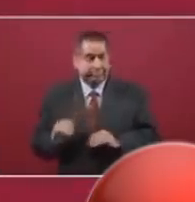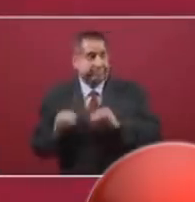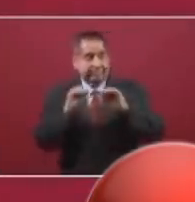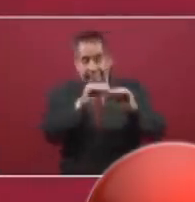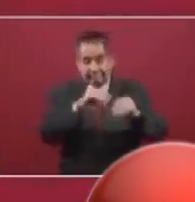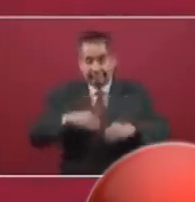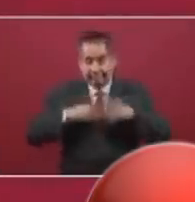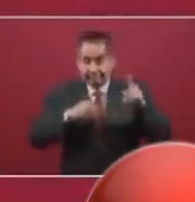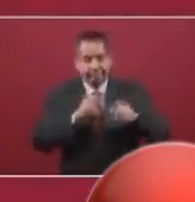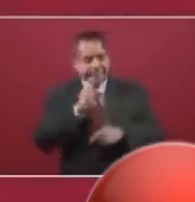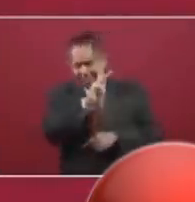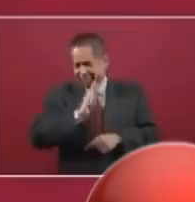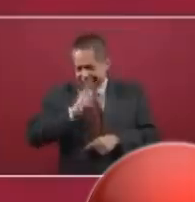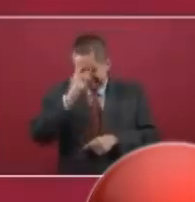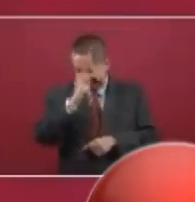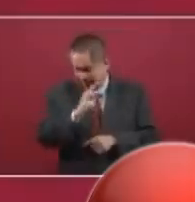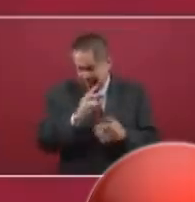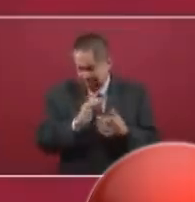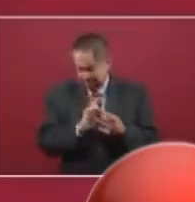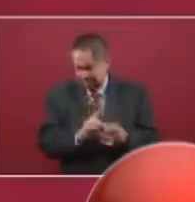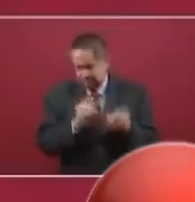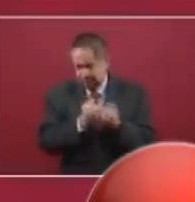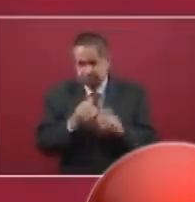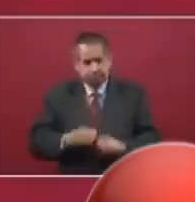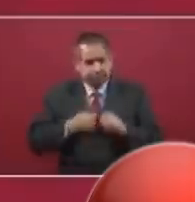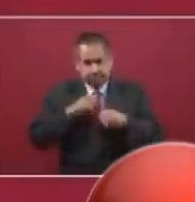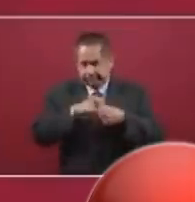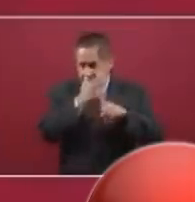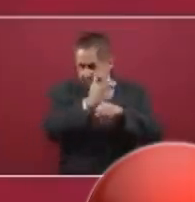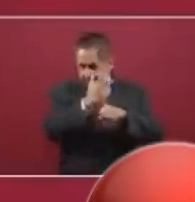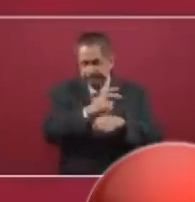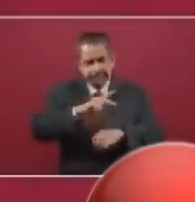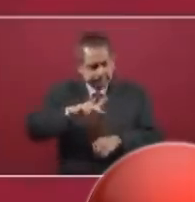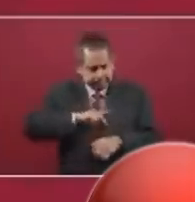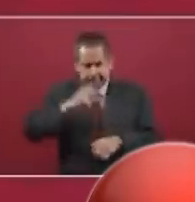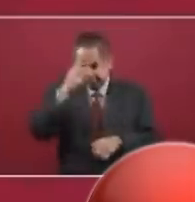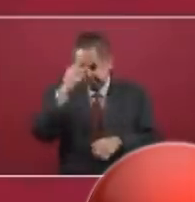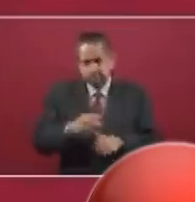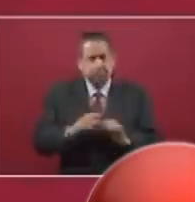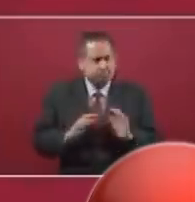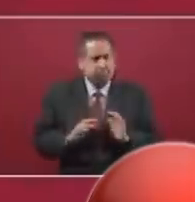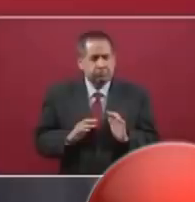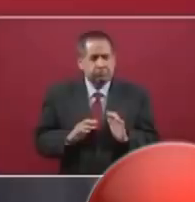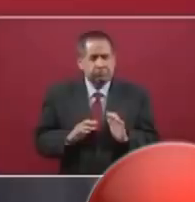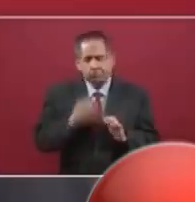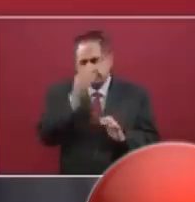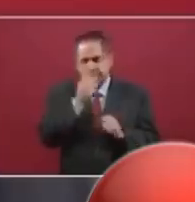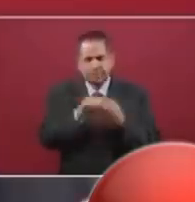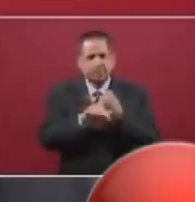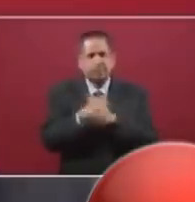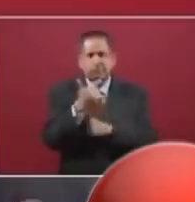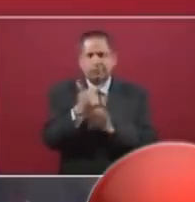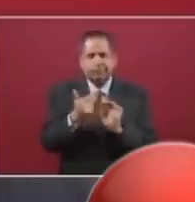nuestros paisanos, los que viven en Estados Unidos. No solo los 12